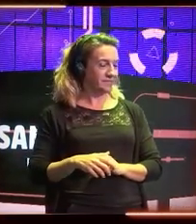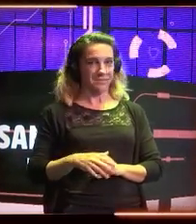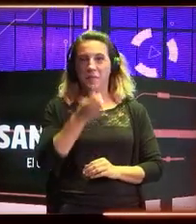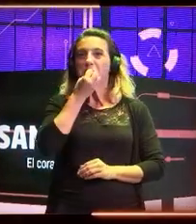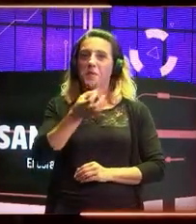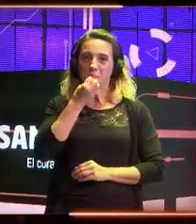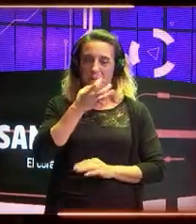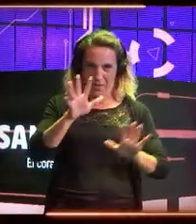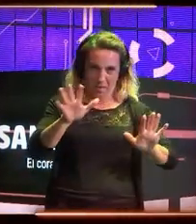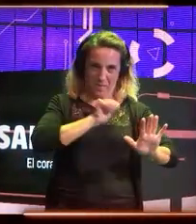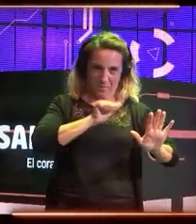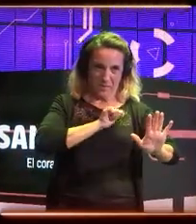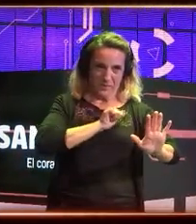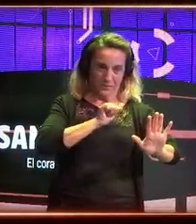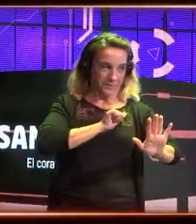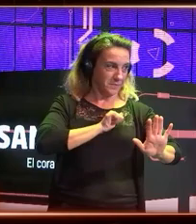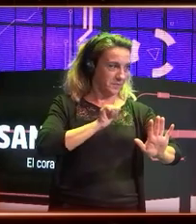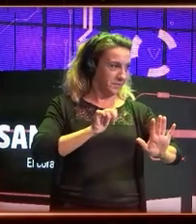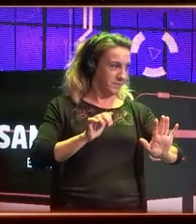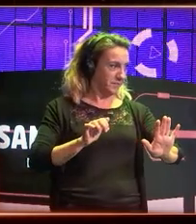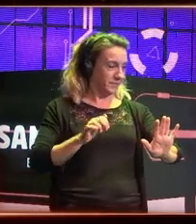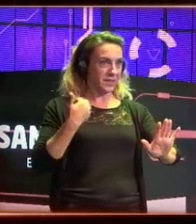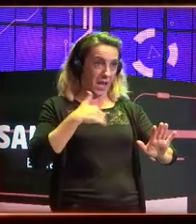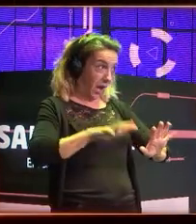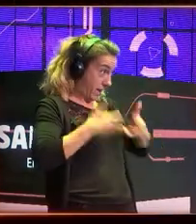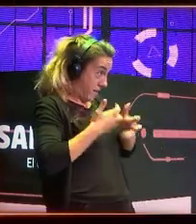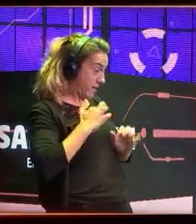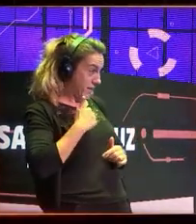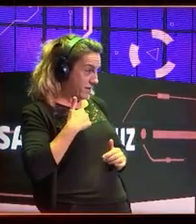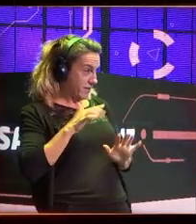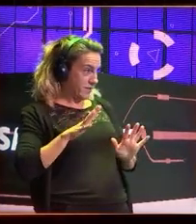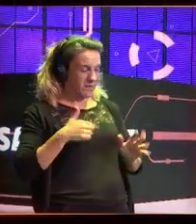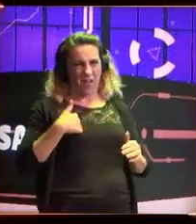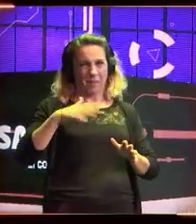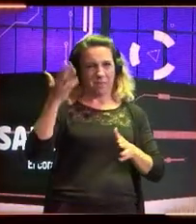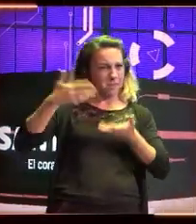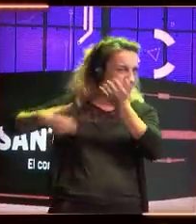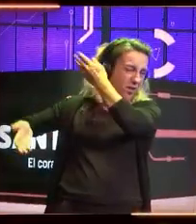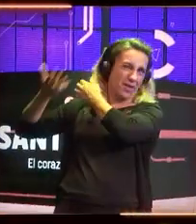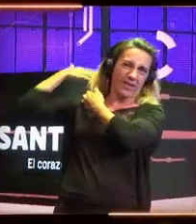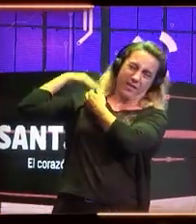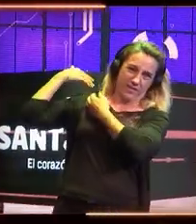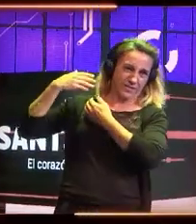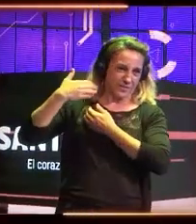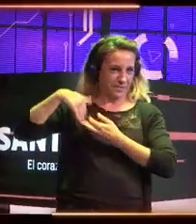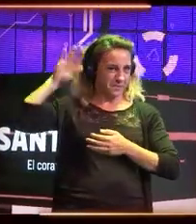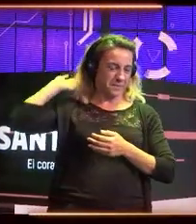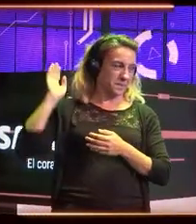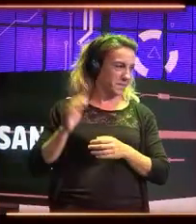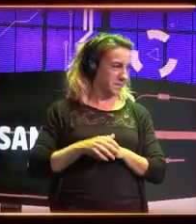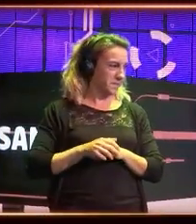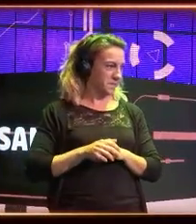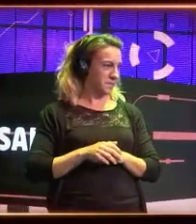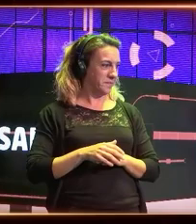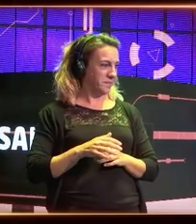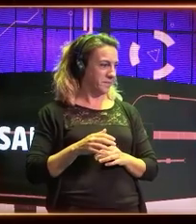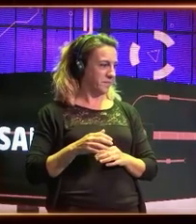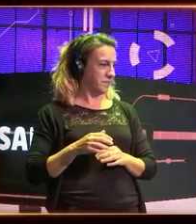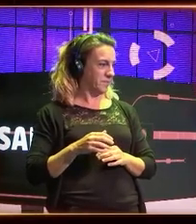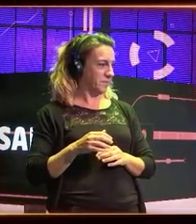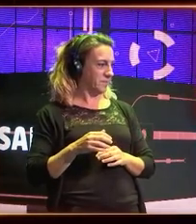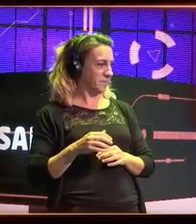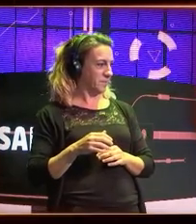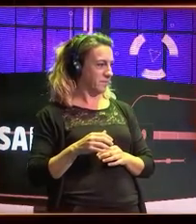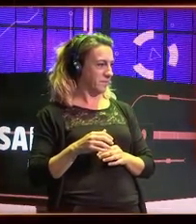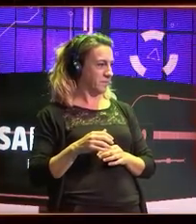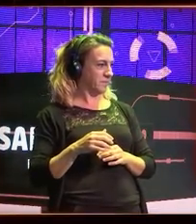muy bien muy bien No pero que el pelo no se te ve retírate el pelo Aquí está ahí está ahí está cada uno usa su